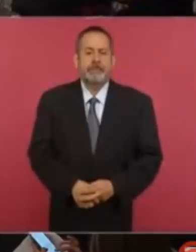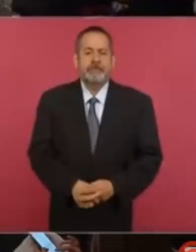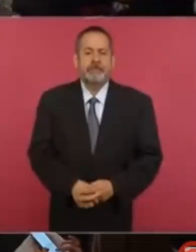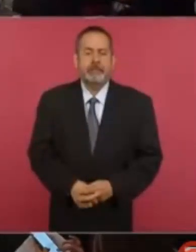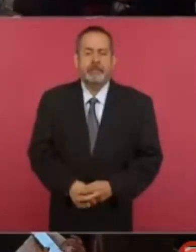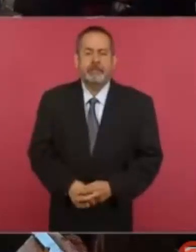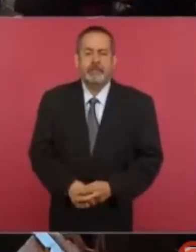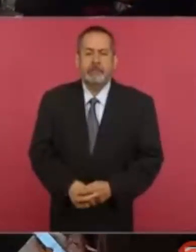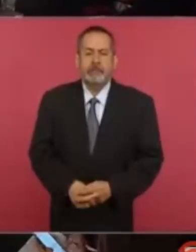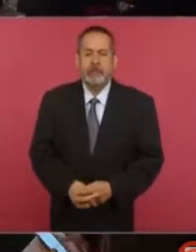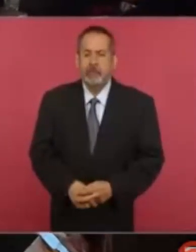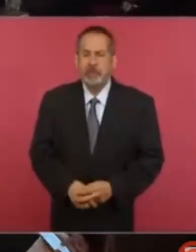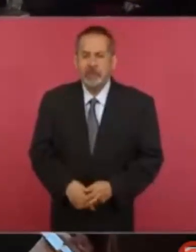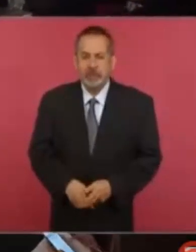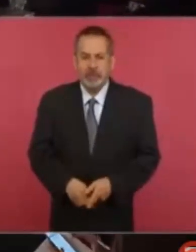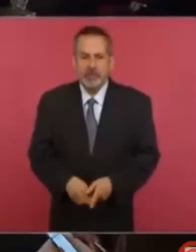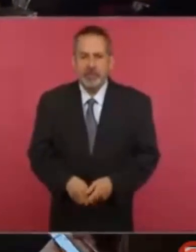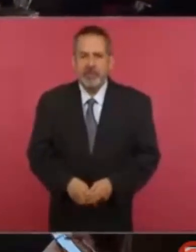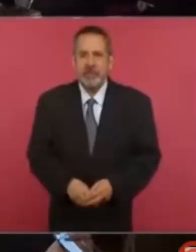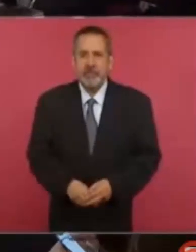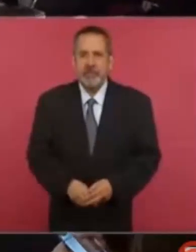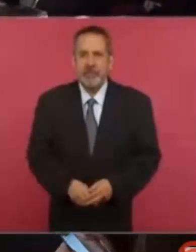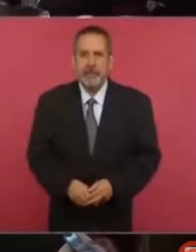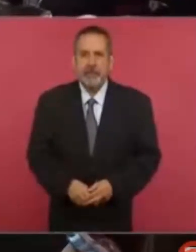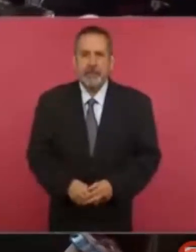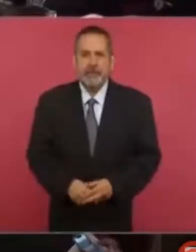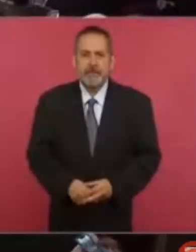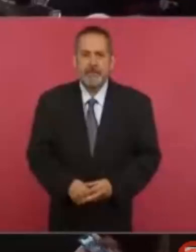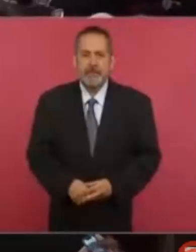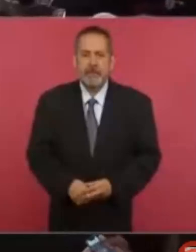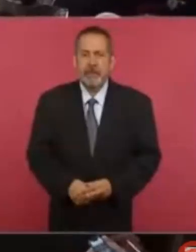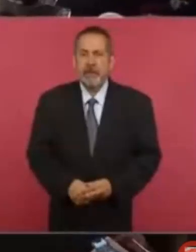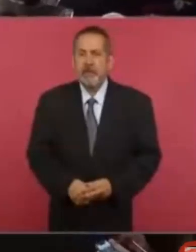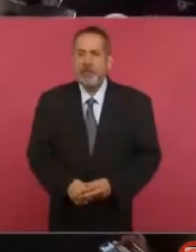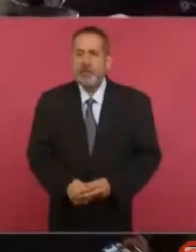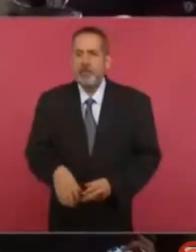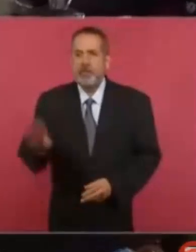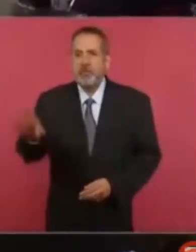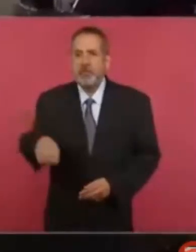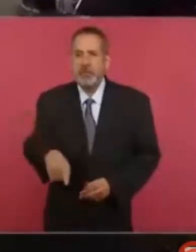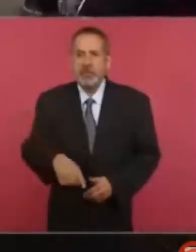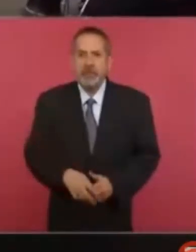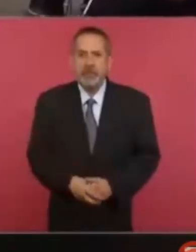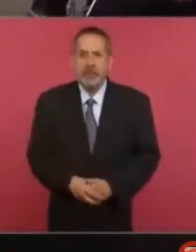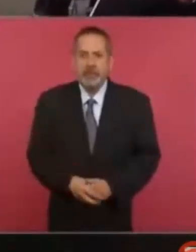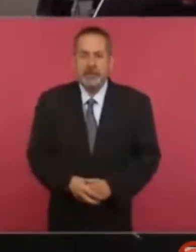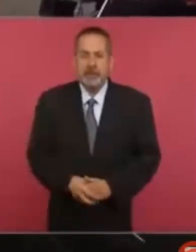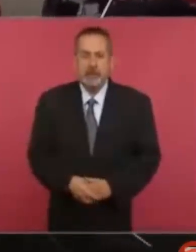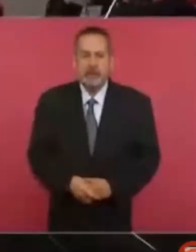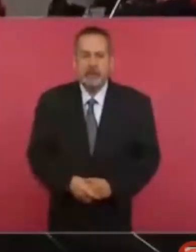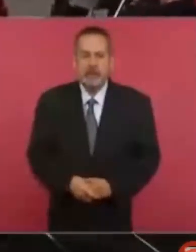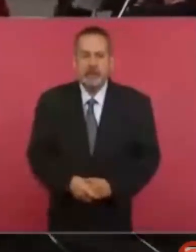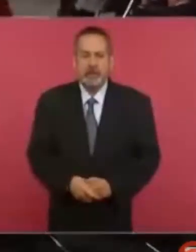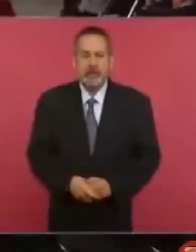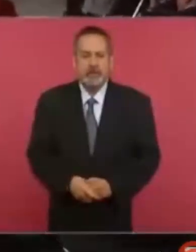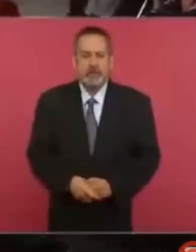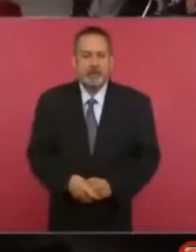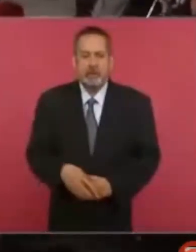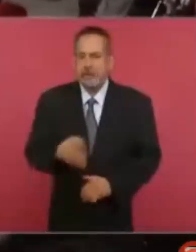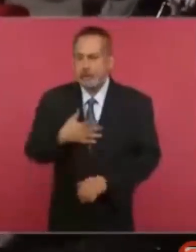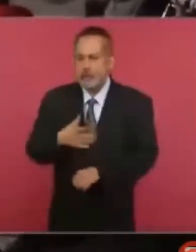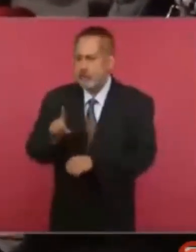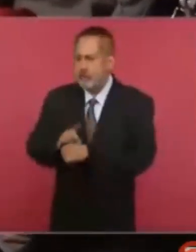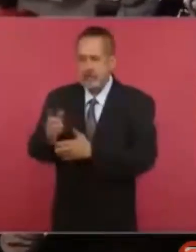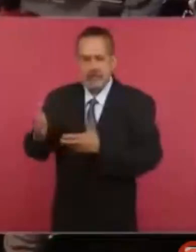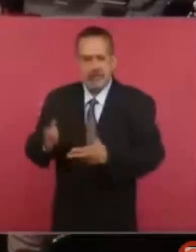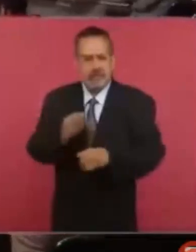con su permiso Señor Presidente buenos días a todas a todos hoy es 18 de octubre del año 2023 Esta es la sección Quiénes